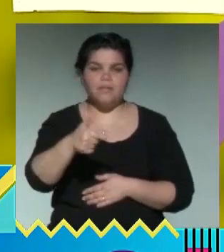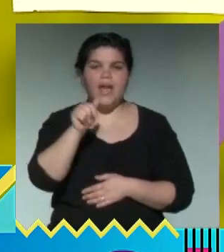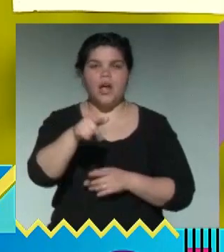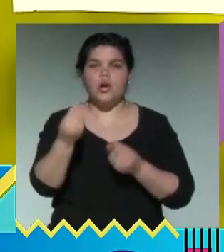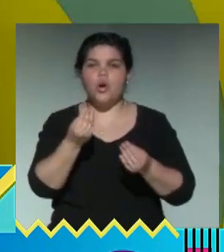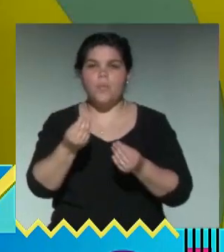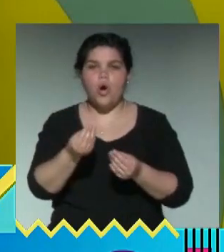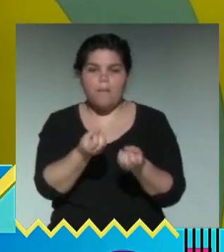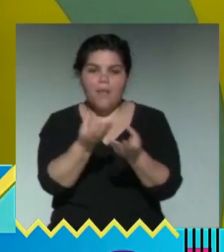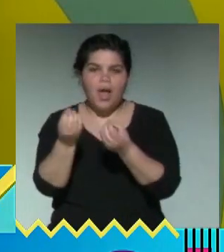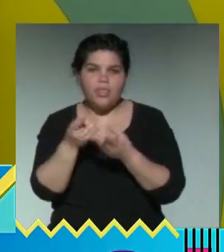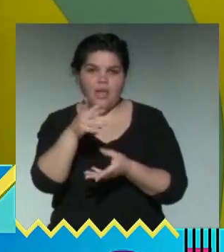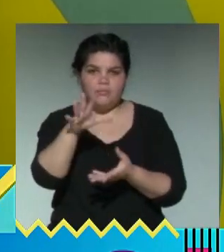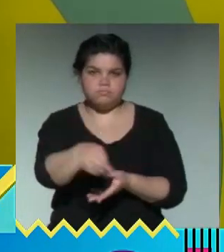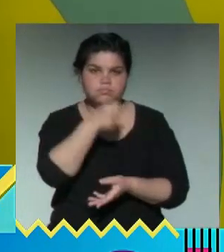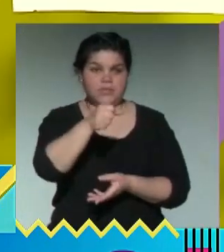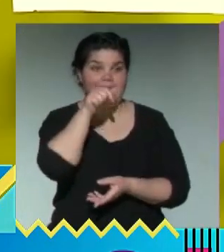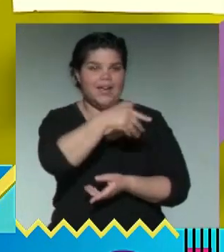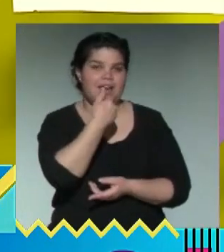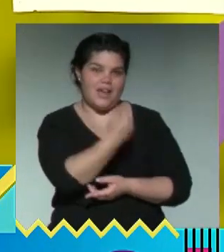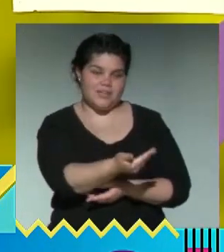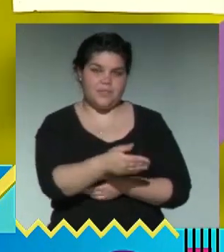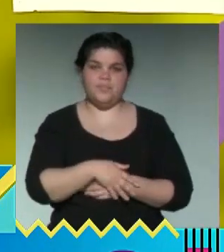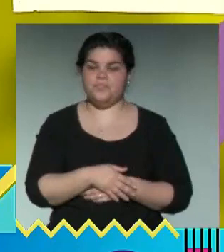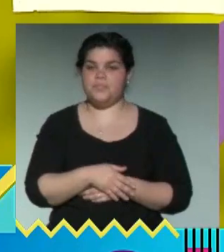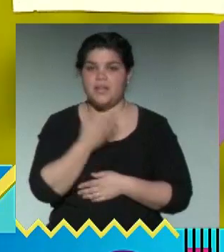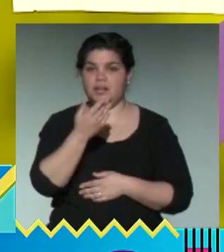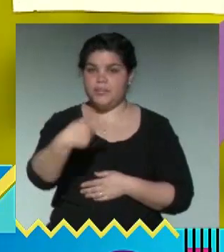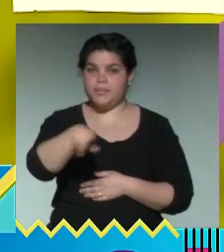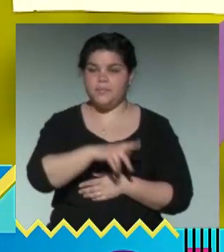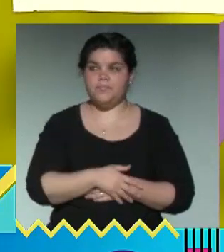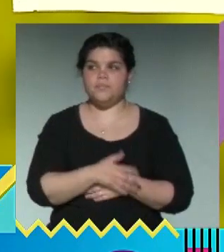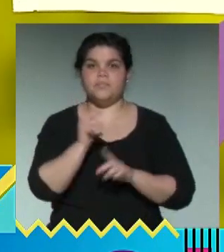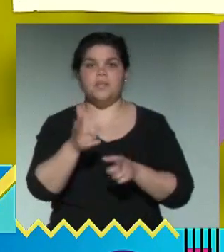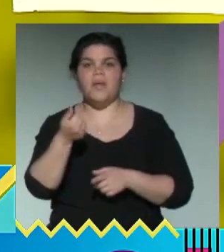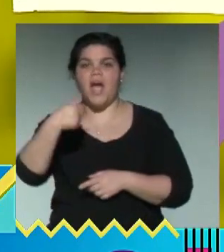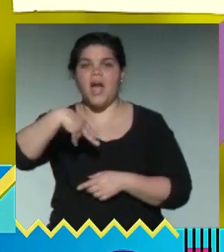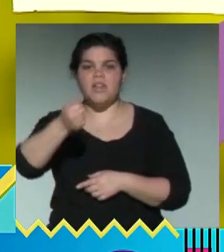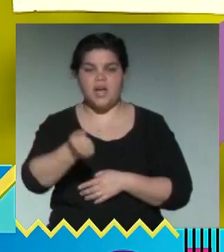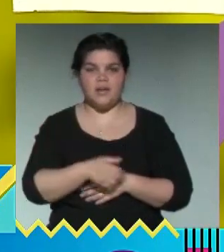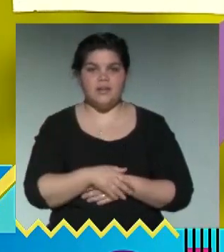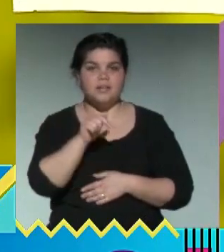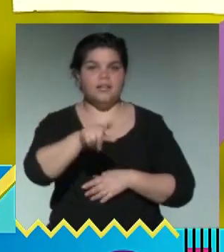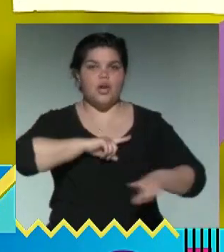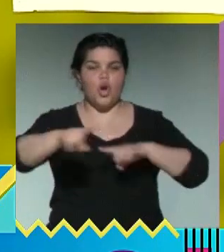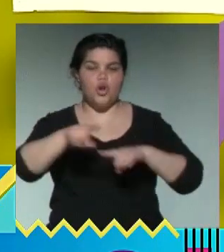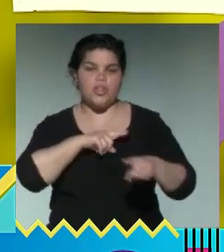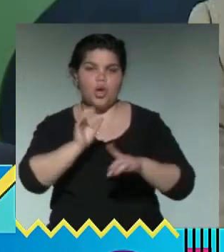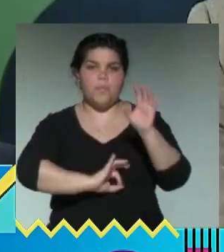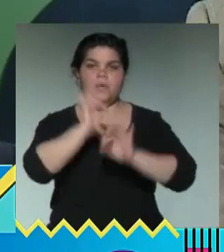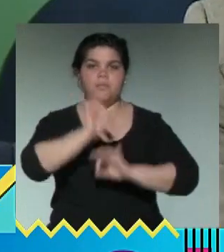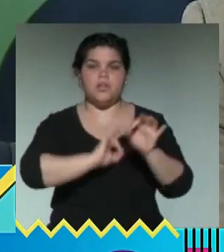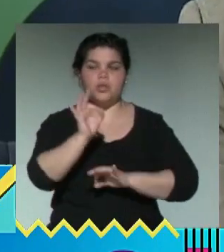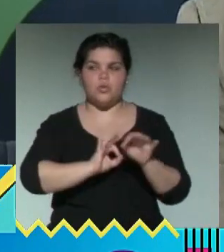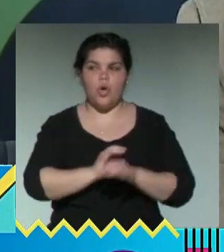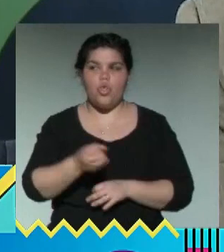ya nos va a explicar un poquito. Muchas gracias, Jorge. Gracias a vos. También está con nosotros Ana Pozzolis. Muchísimas gracias, Ana. Ella es coordinadora del emprendimiento Ducha de